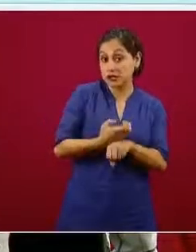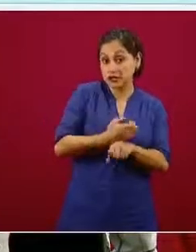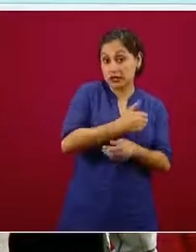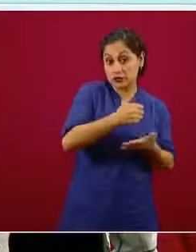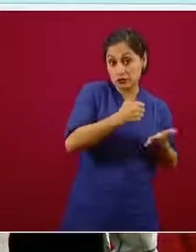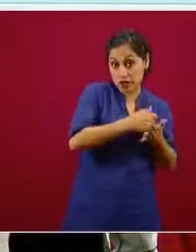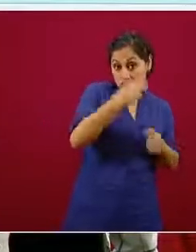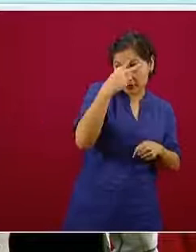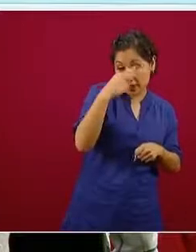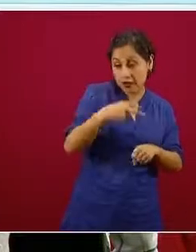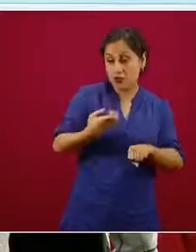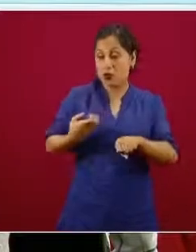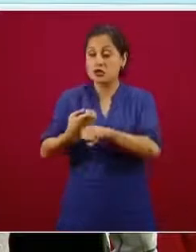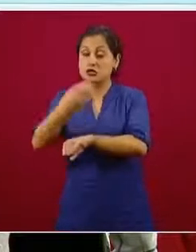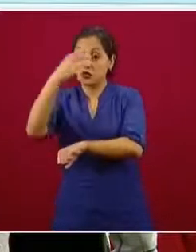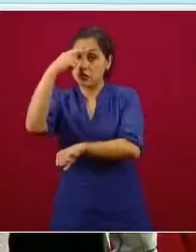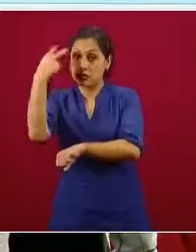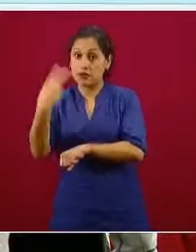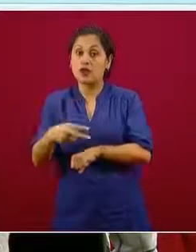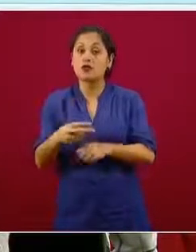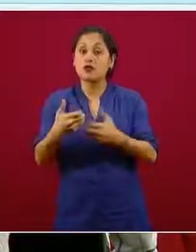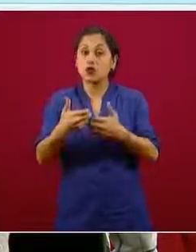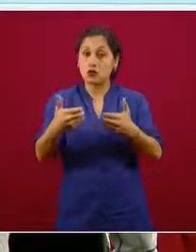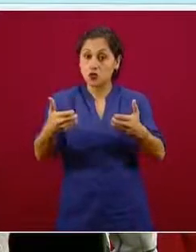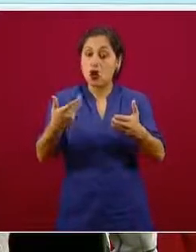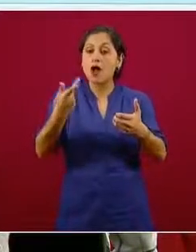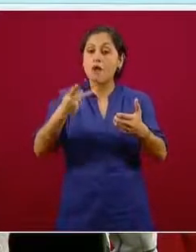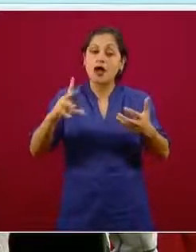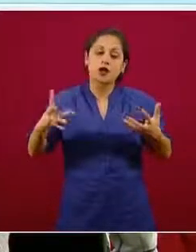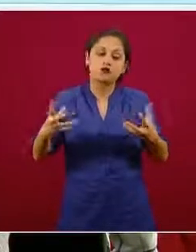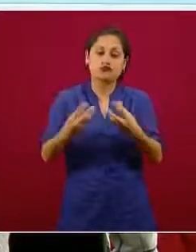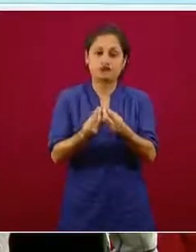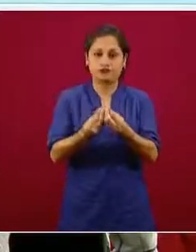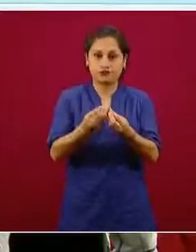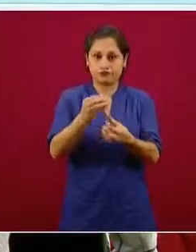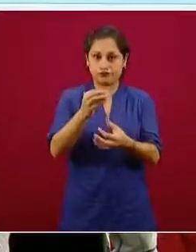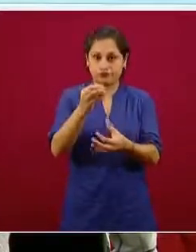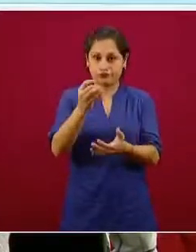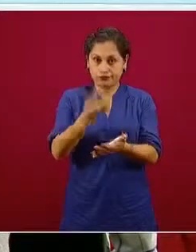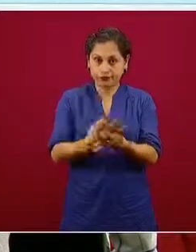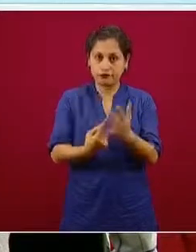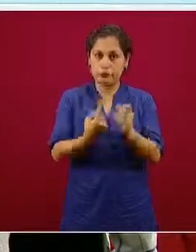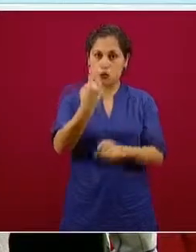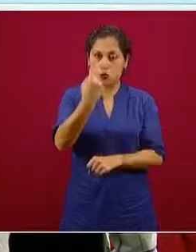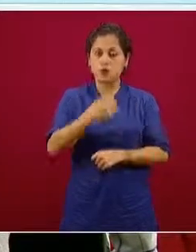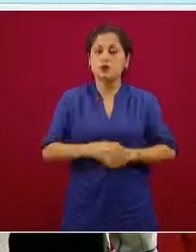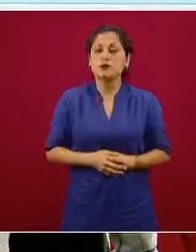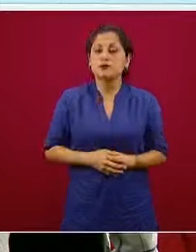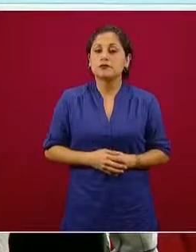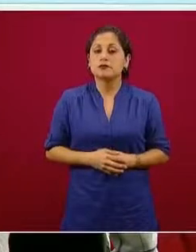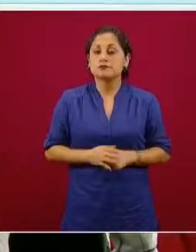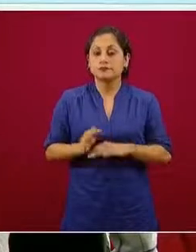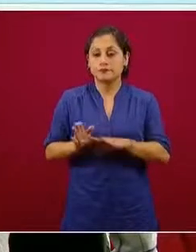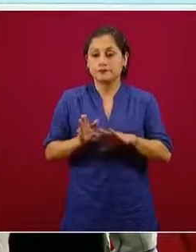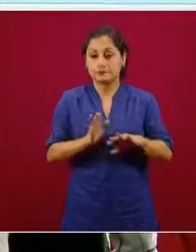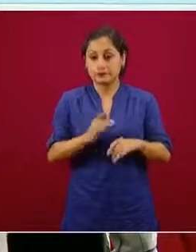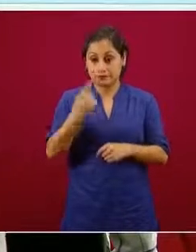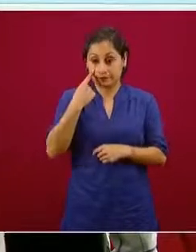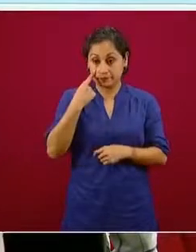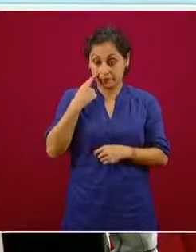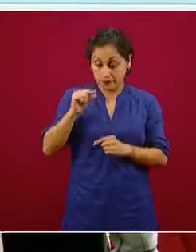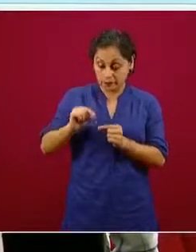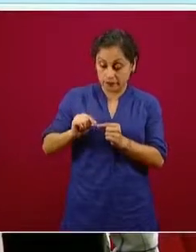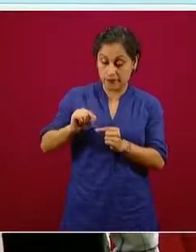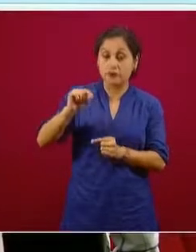soberanos. Y vean ustedes cómo recordarles que el punto, que aquí está el 7 de